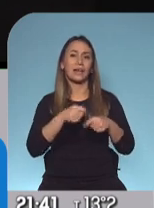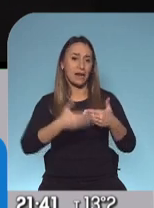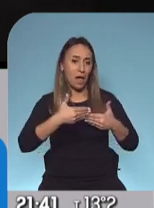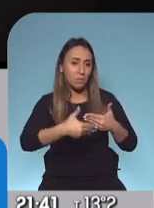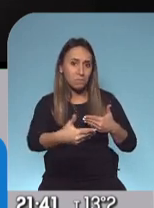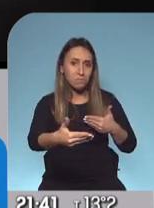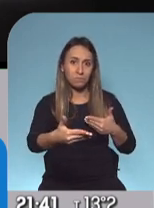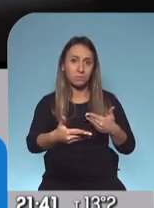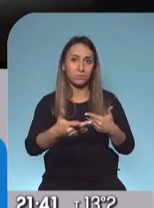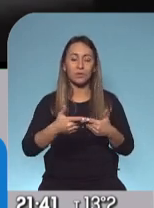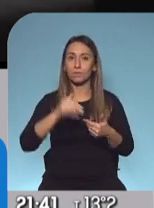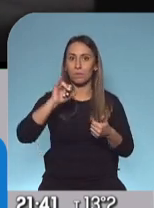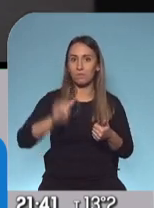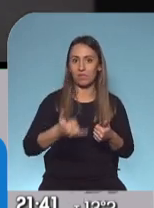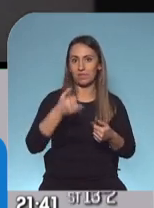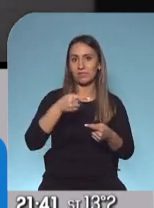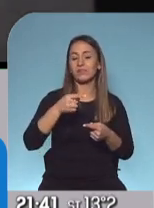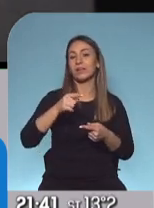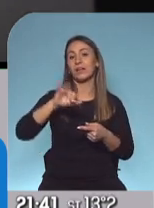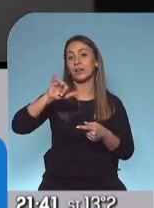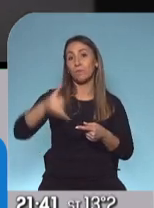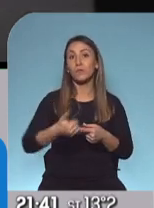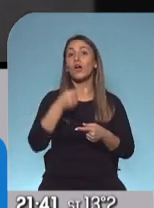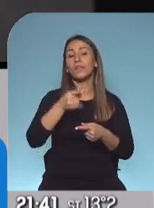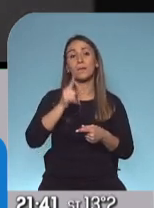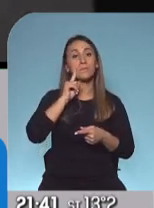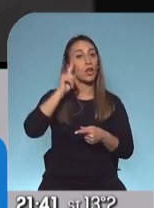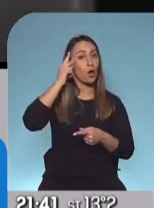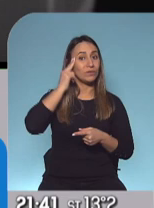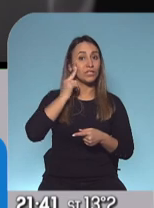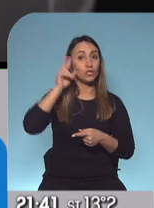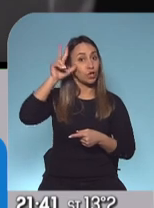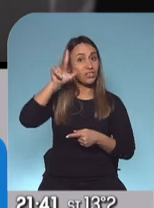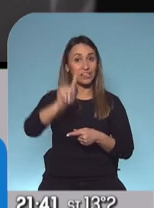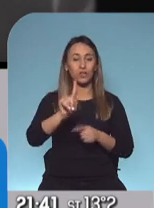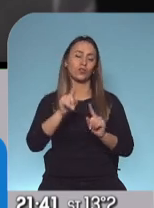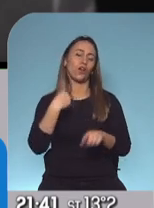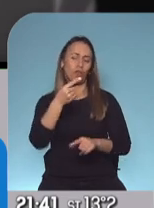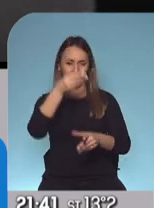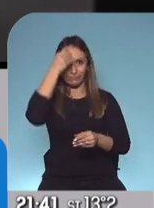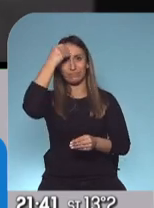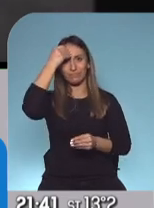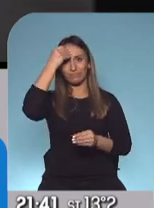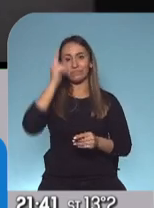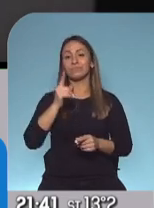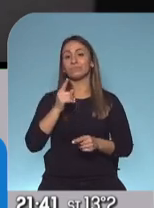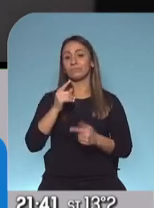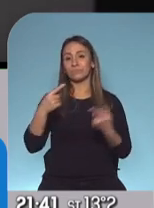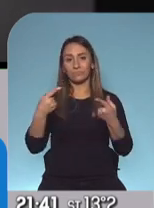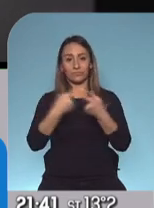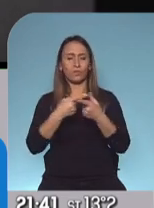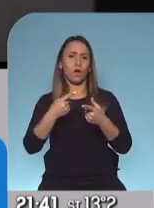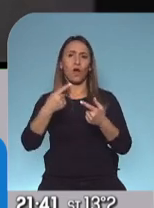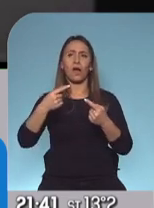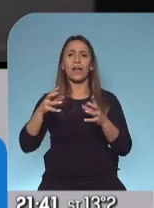el triunfo, el campeonato de 1981, que recordamos bien frente a todos los